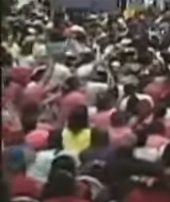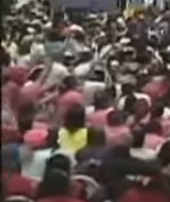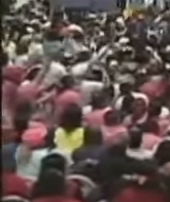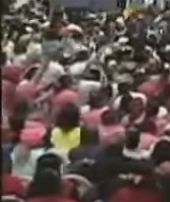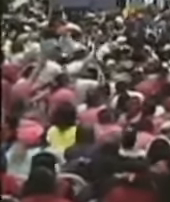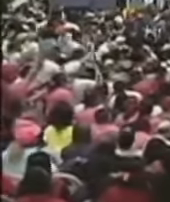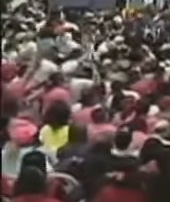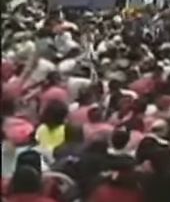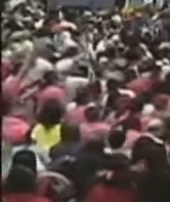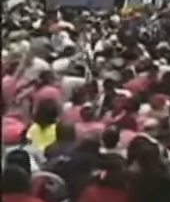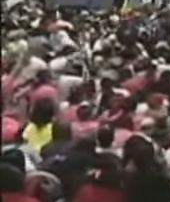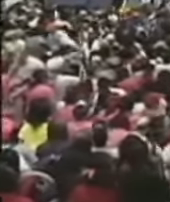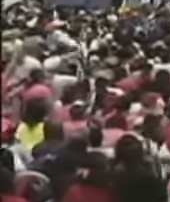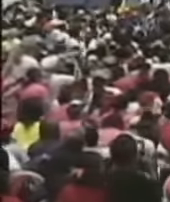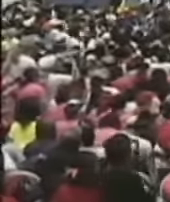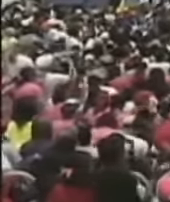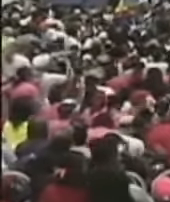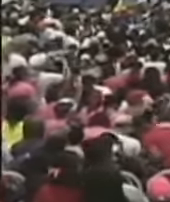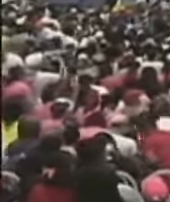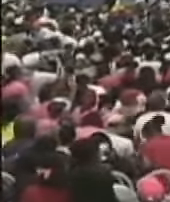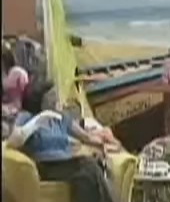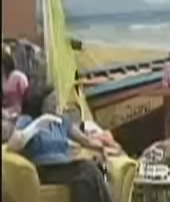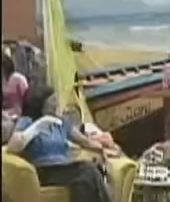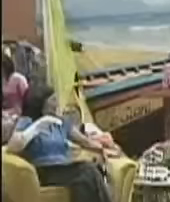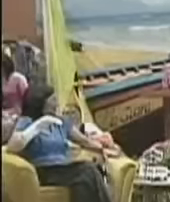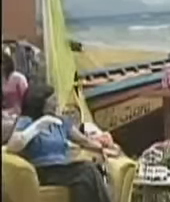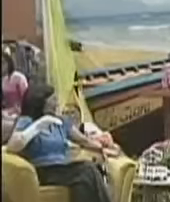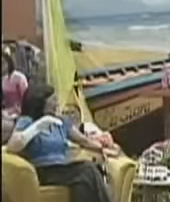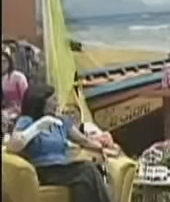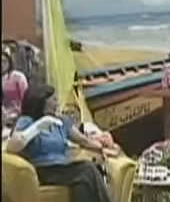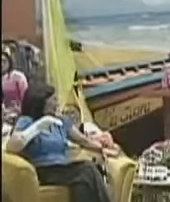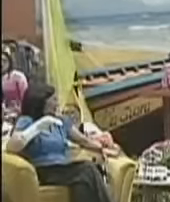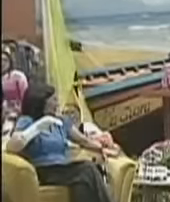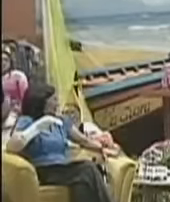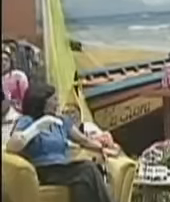había el examen que hacen ahora.